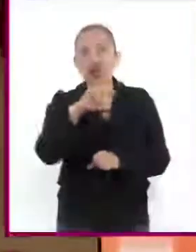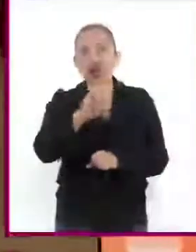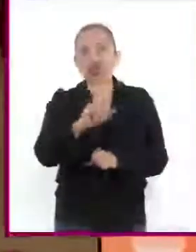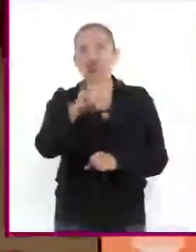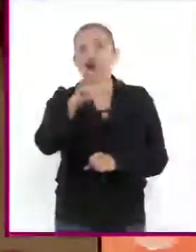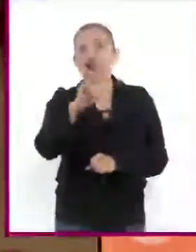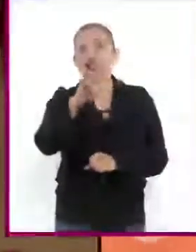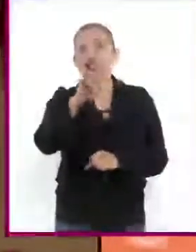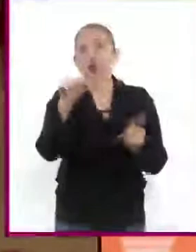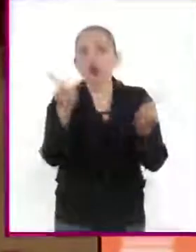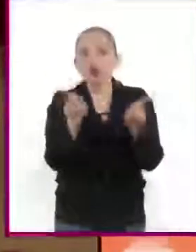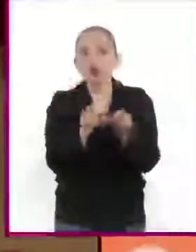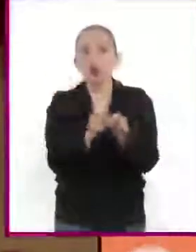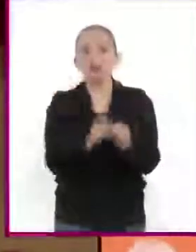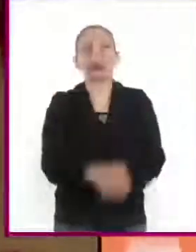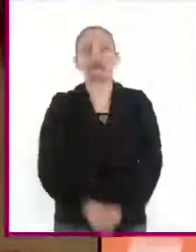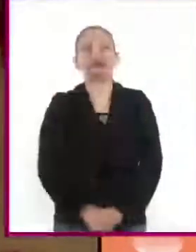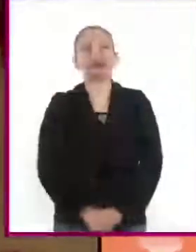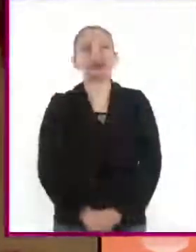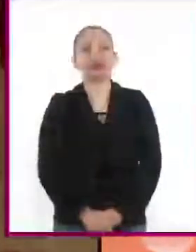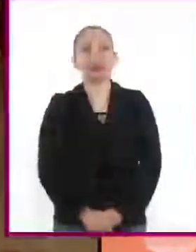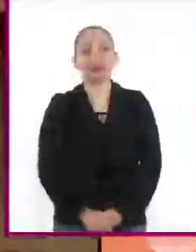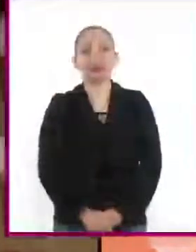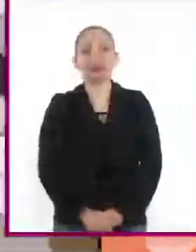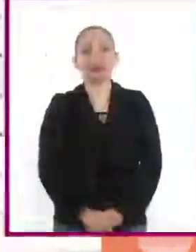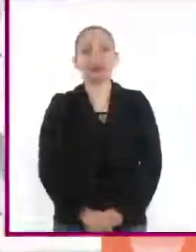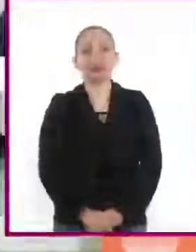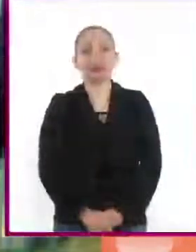de óxido-reducción.